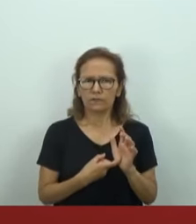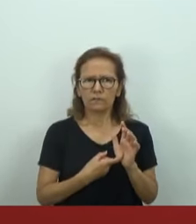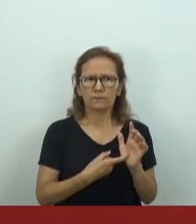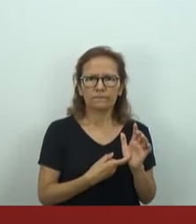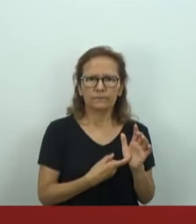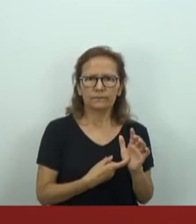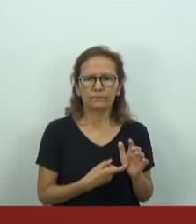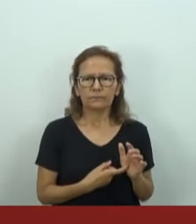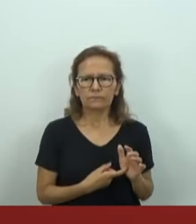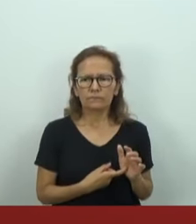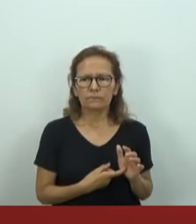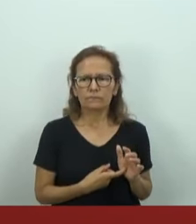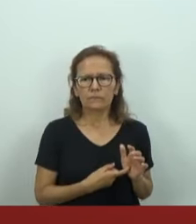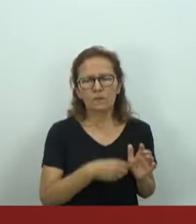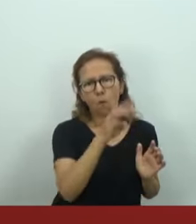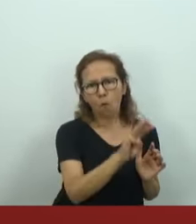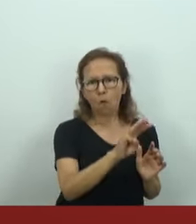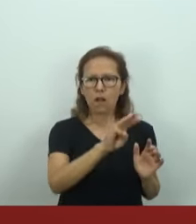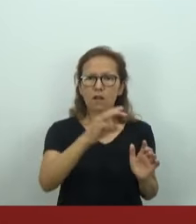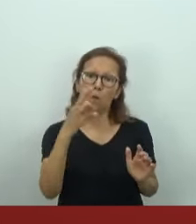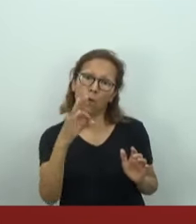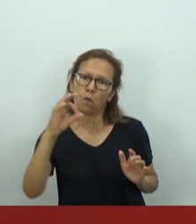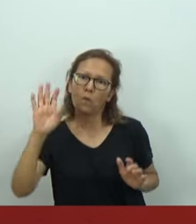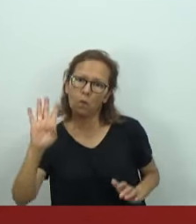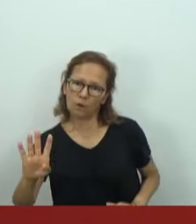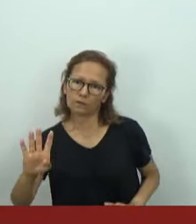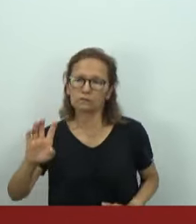de Japón, allí hay un lugar